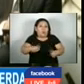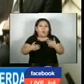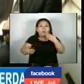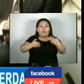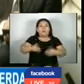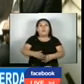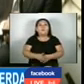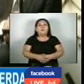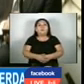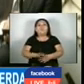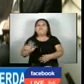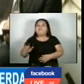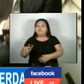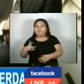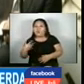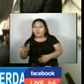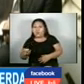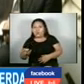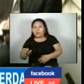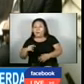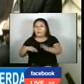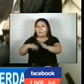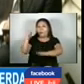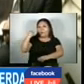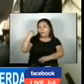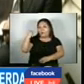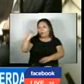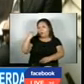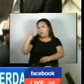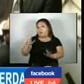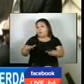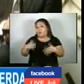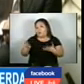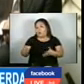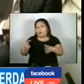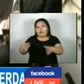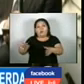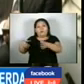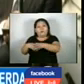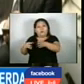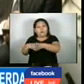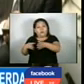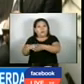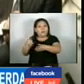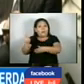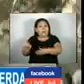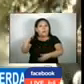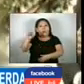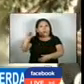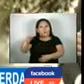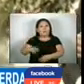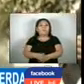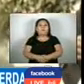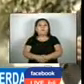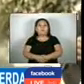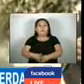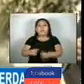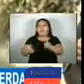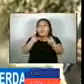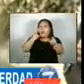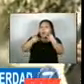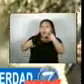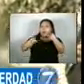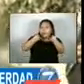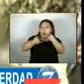explicar, que era principalmente provocada por la CICIG de Iván Velázquez y la FESI de Juan Francisco Sandoval. En esa misma